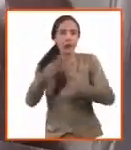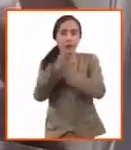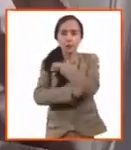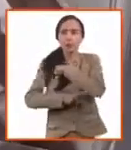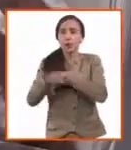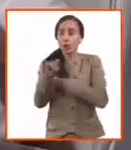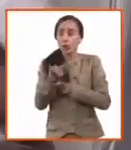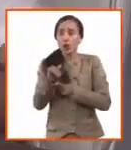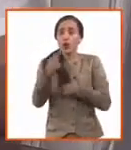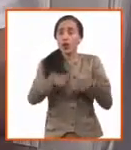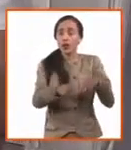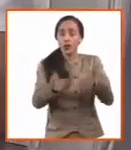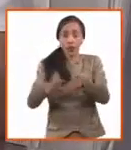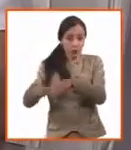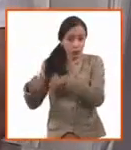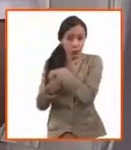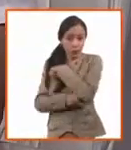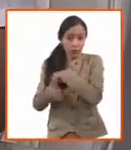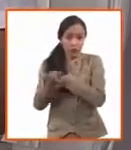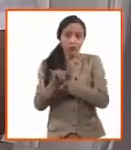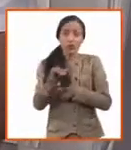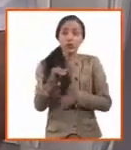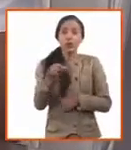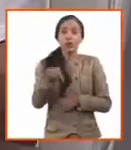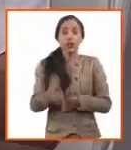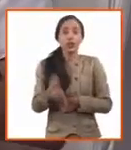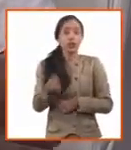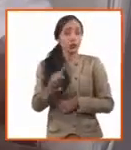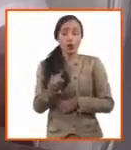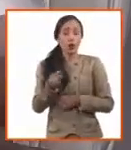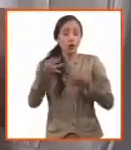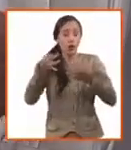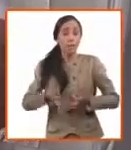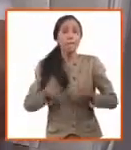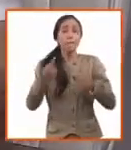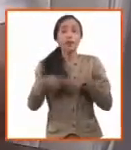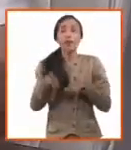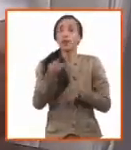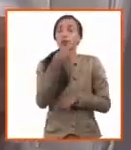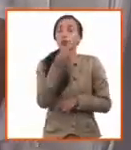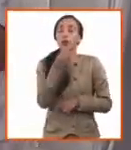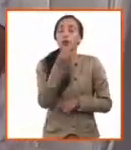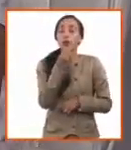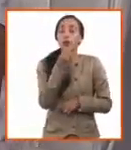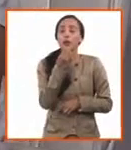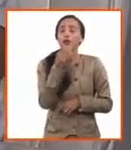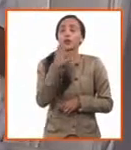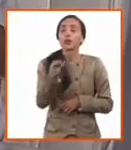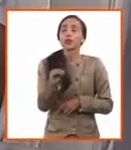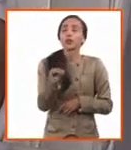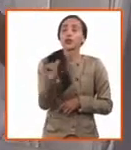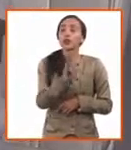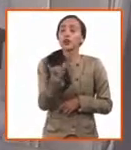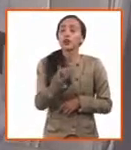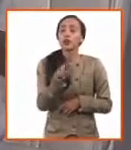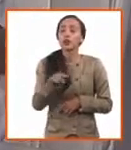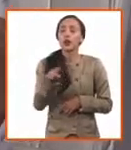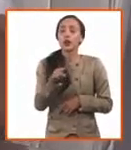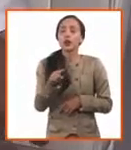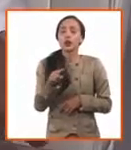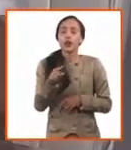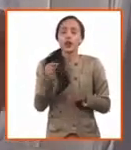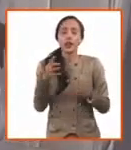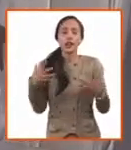mitad del país, a nadie le importa, ¿no? Bueno, este no es nuestra realidad, pero sin embargo no podemos permitir que se despegue, que haya una